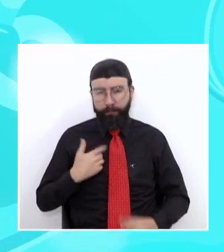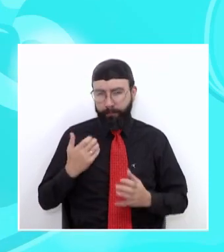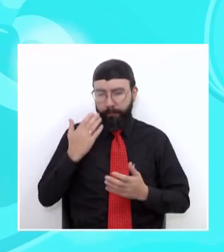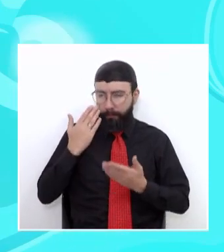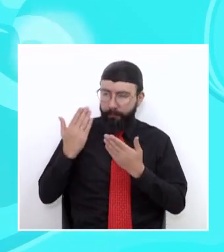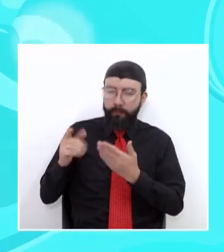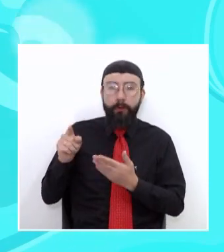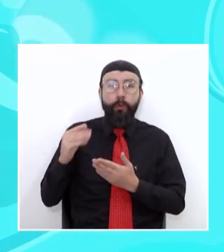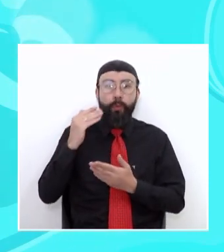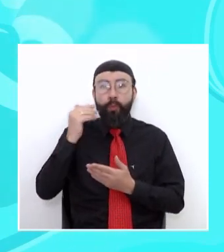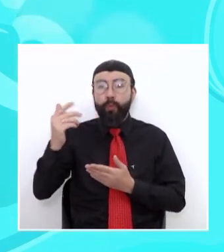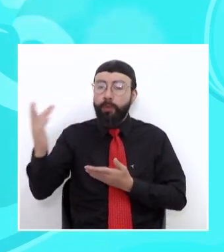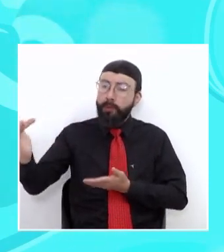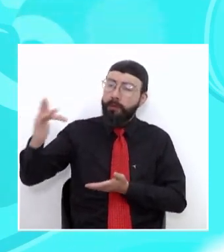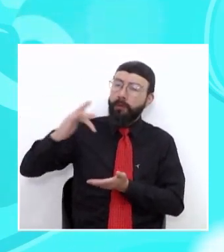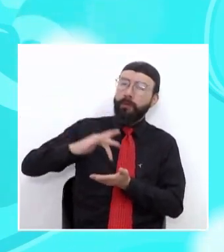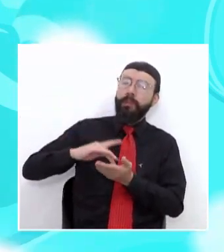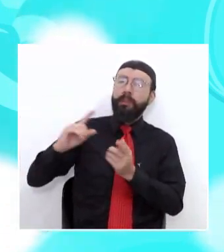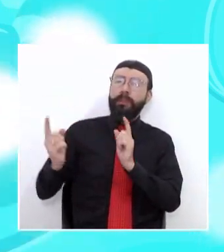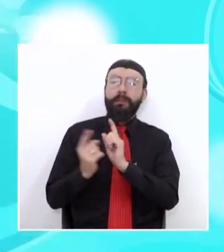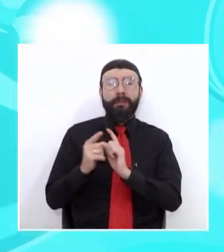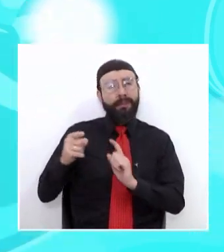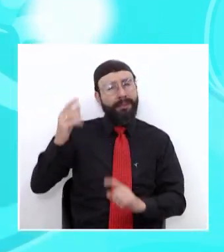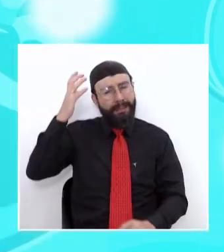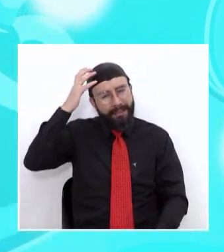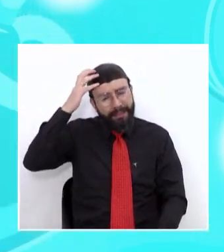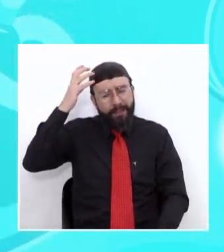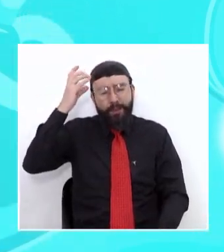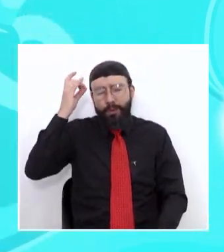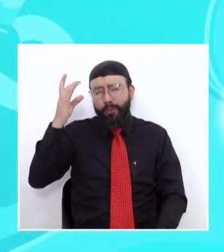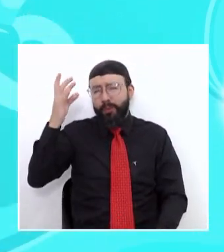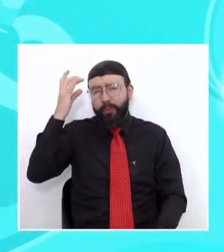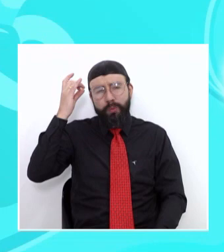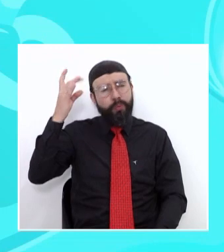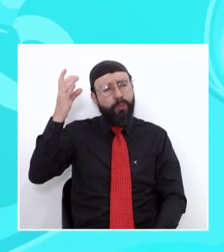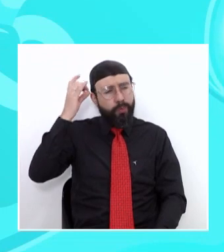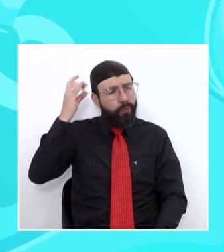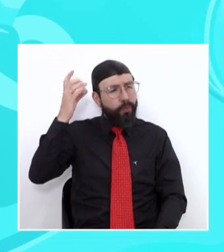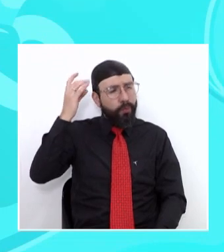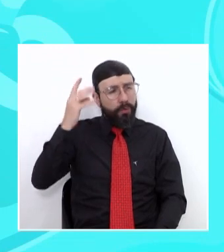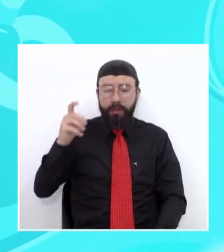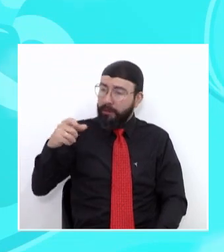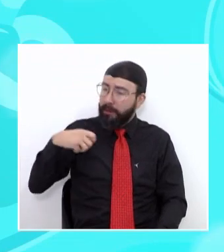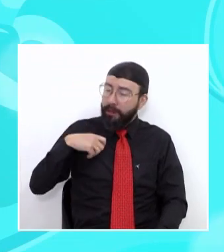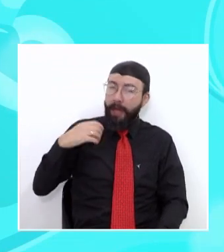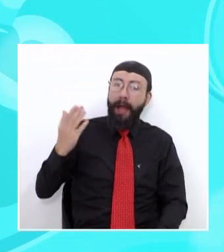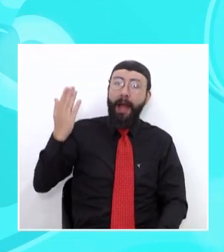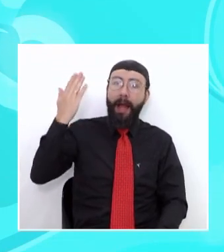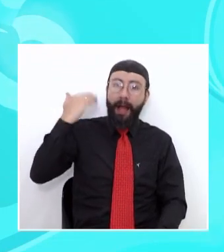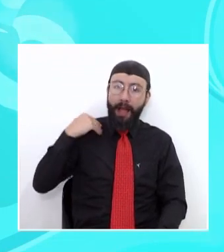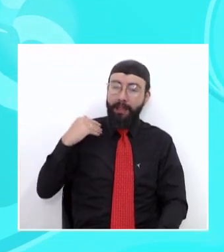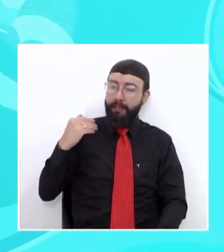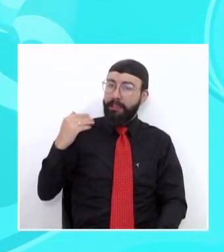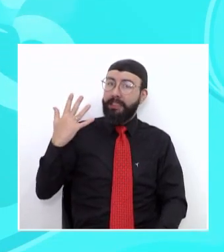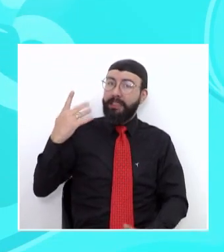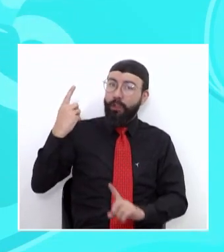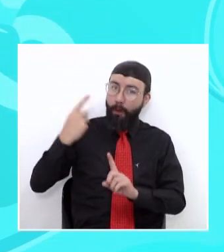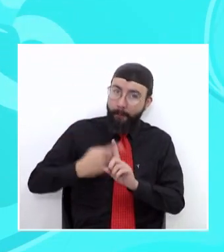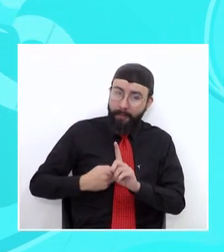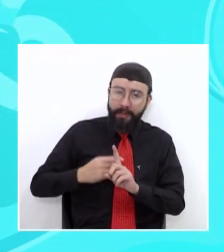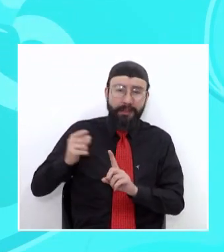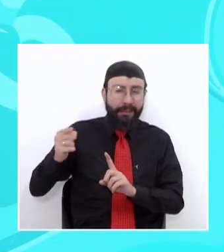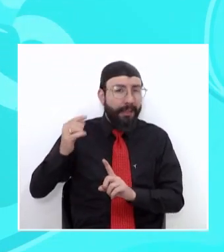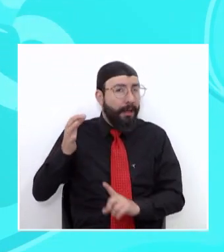de una paciente que viene y consulta acá por dolor de cabeza y tiene este antecedente hace 5 meses de haberse hecho